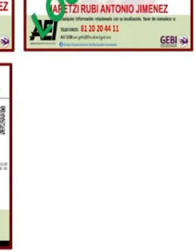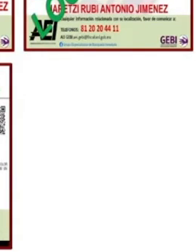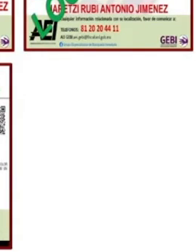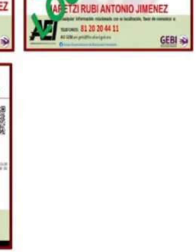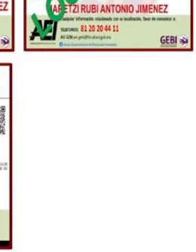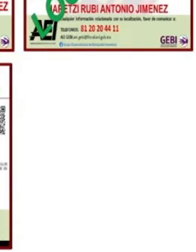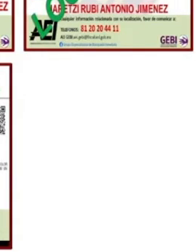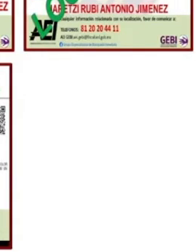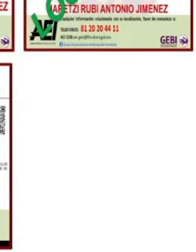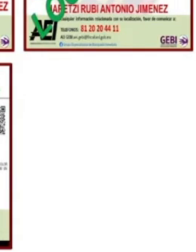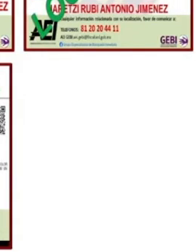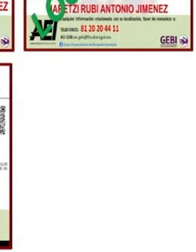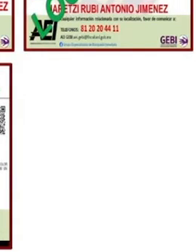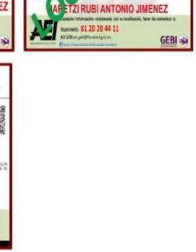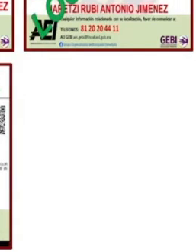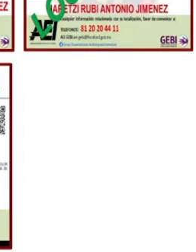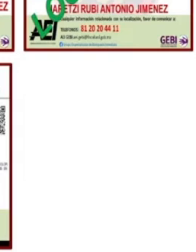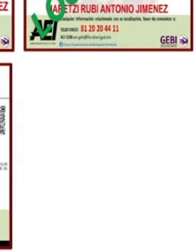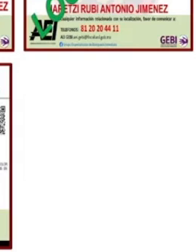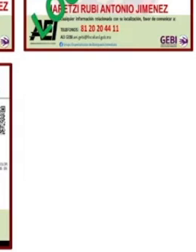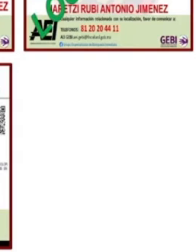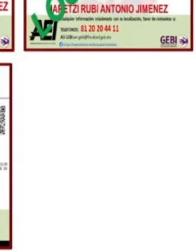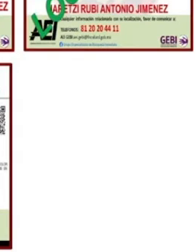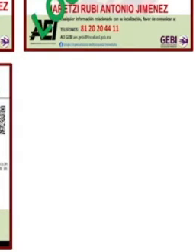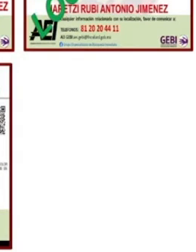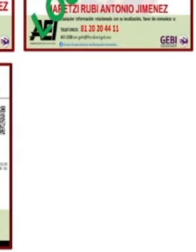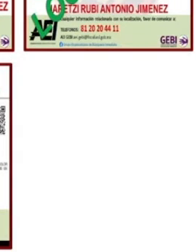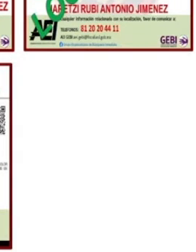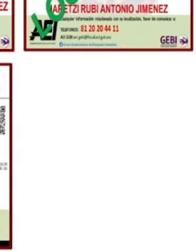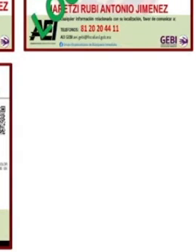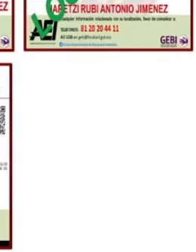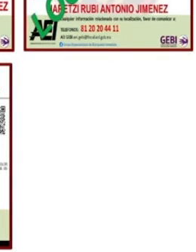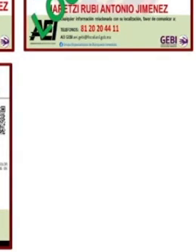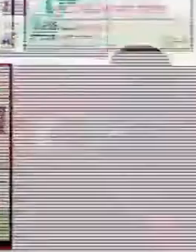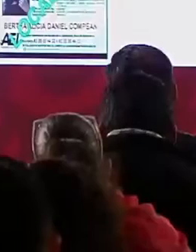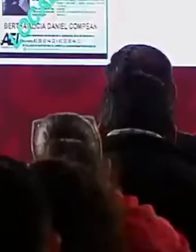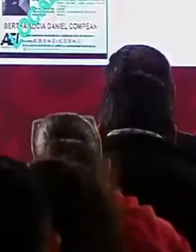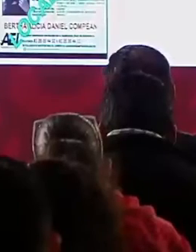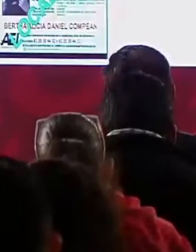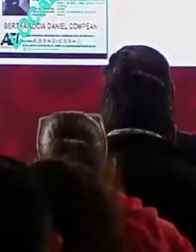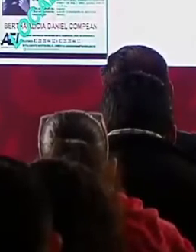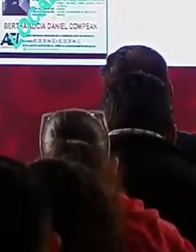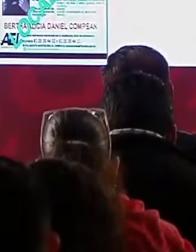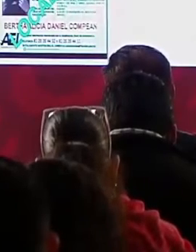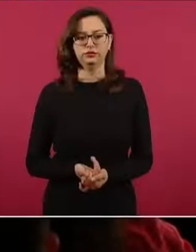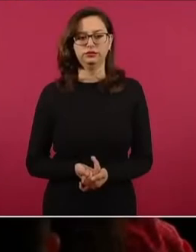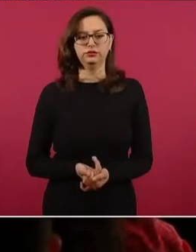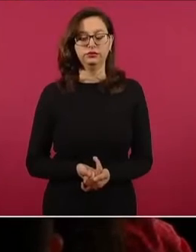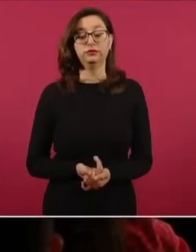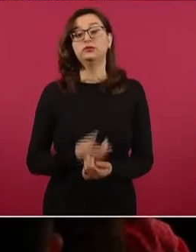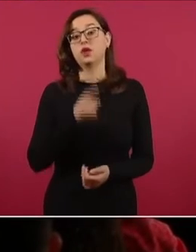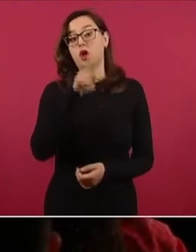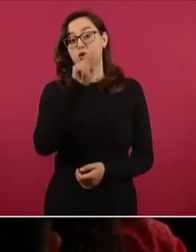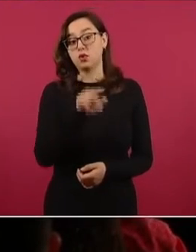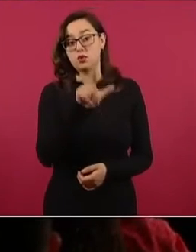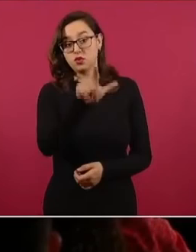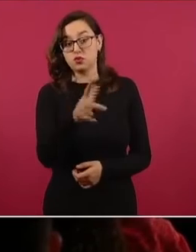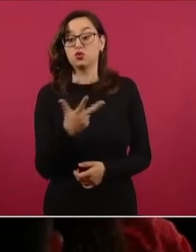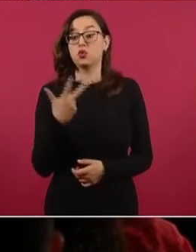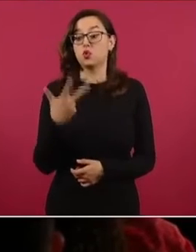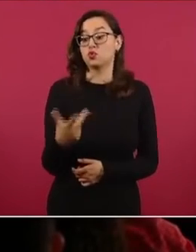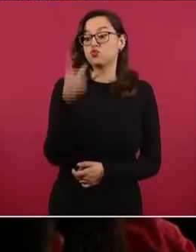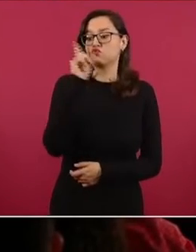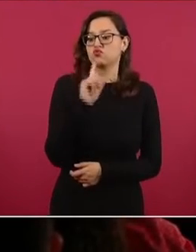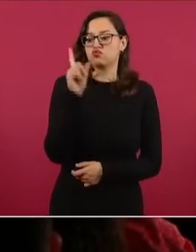Estas ocho personas habían sido reportadas como no localizadas o como desaparecidas y finalmente